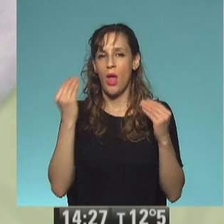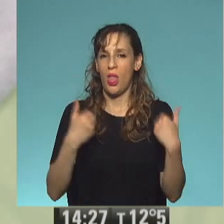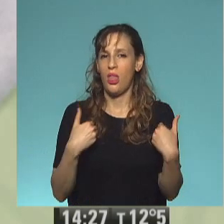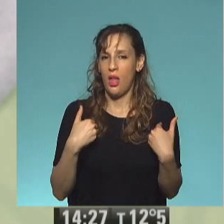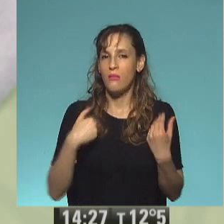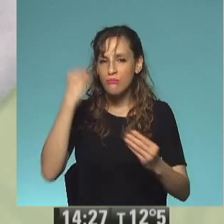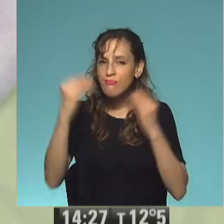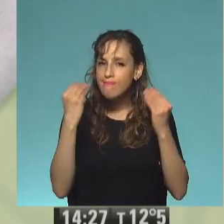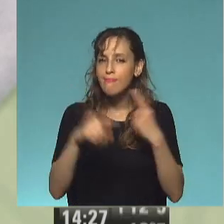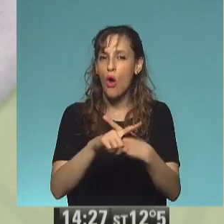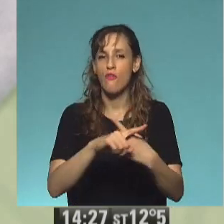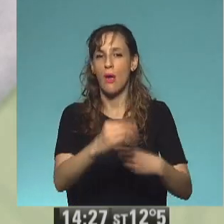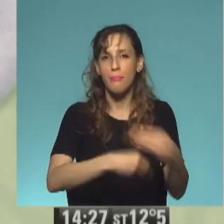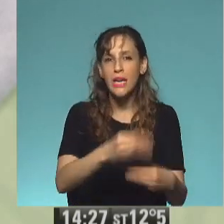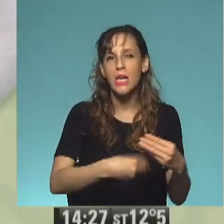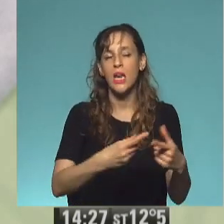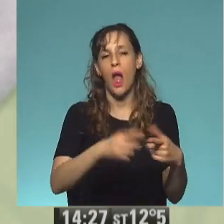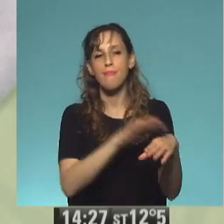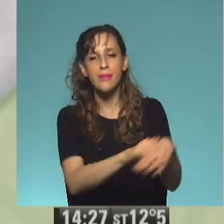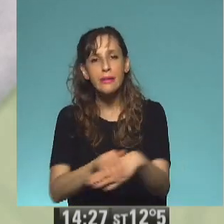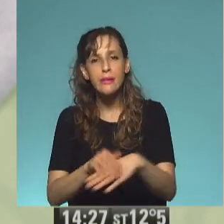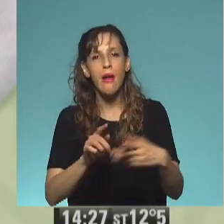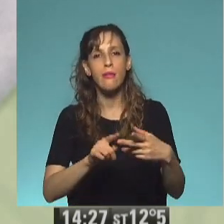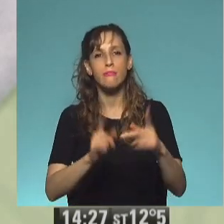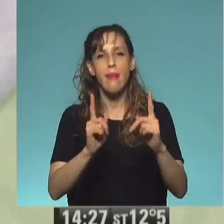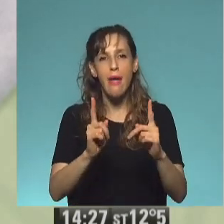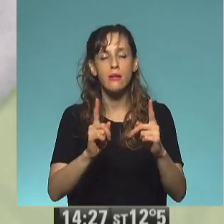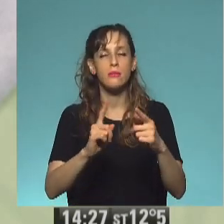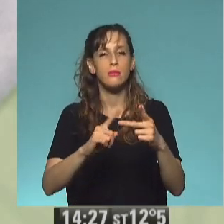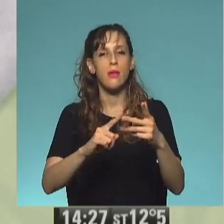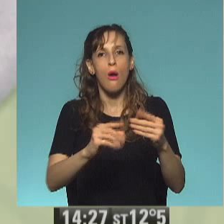queridos, por mis amigas, por mi maestra, por mis